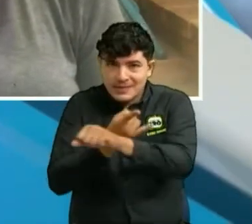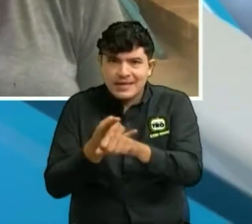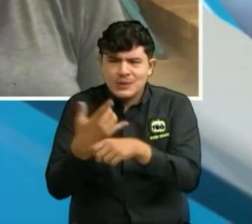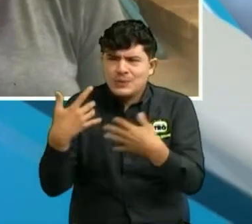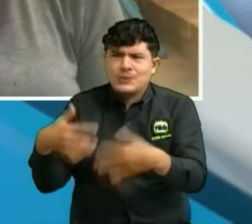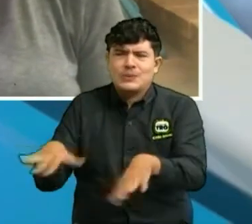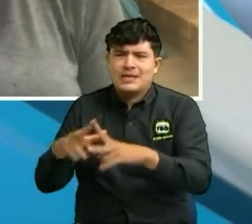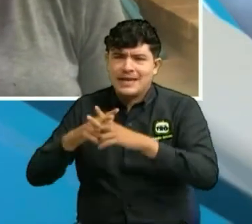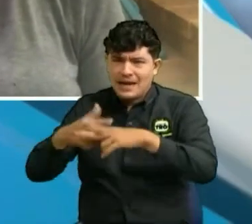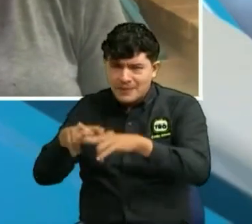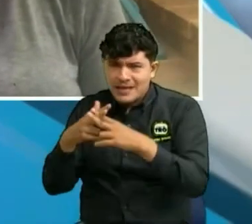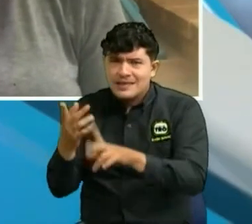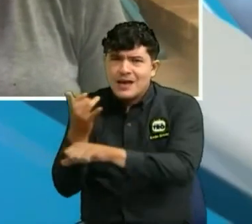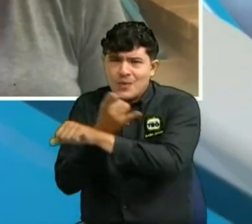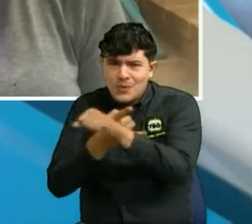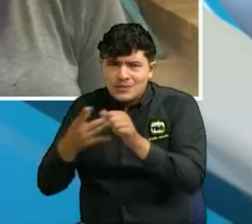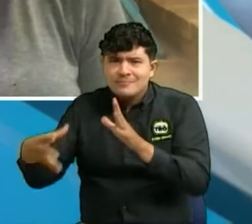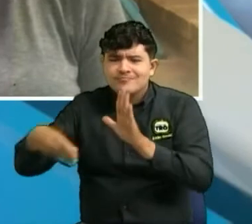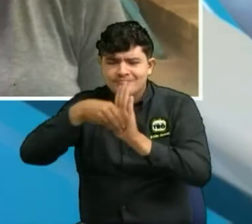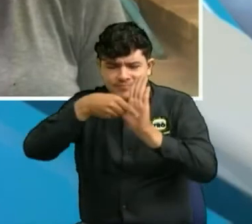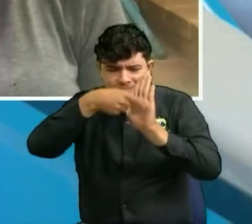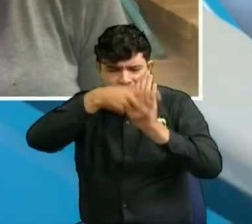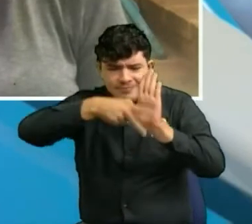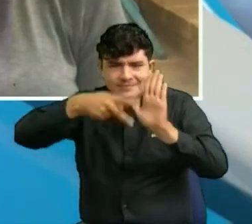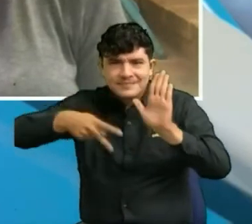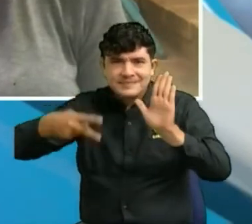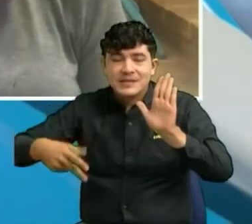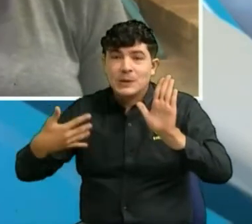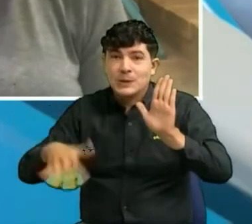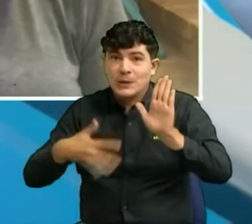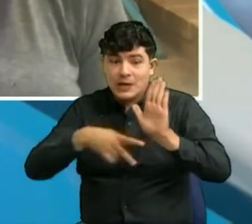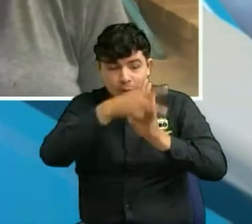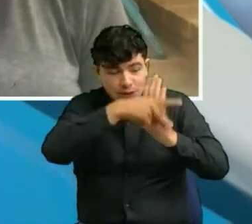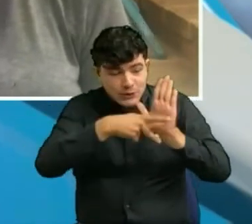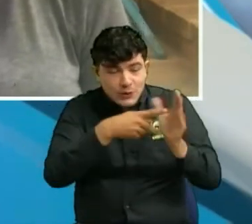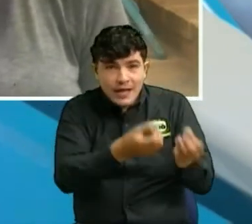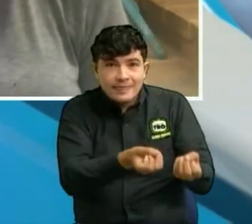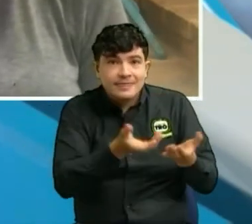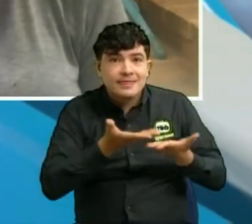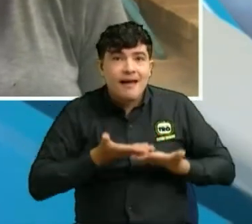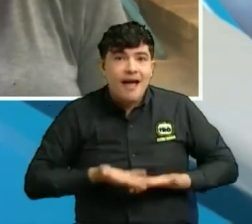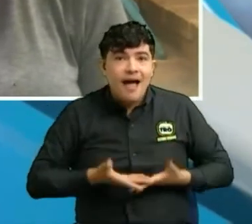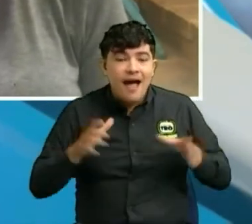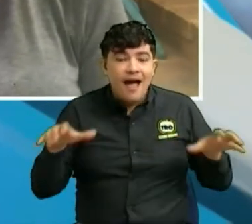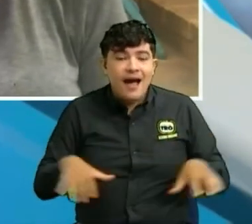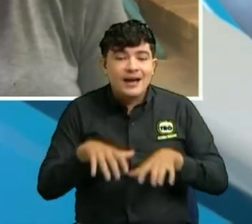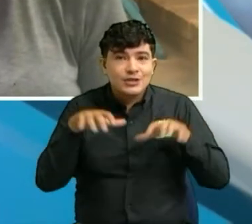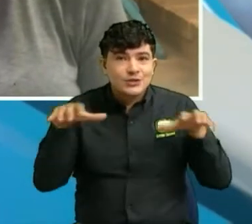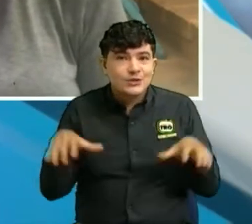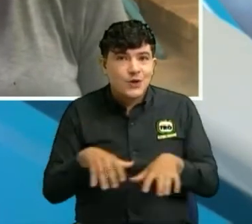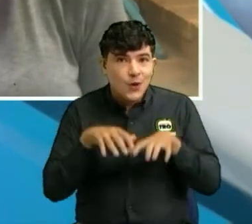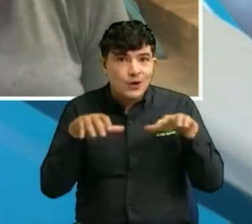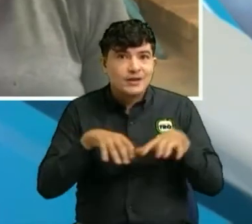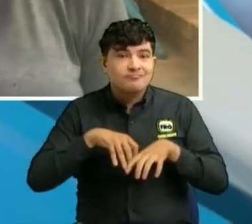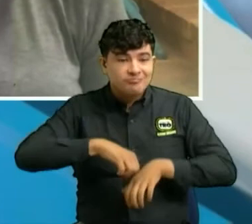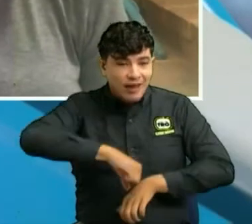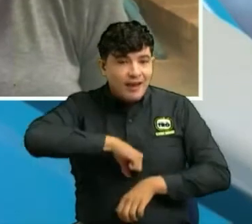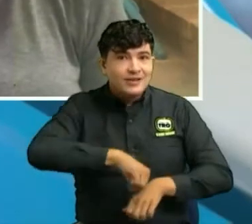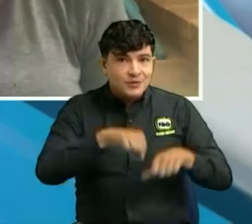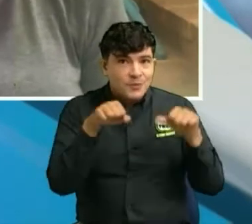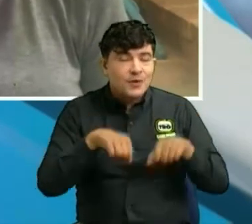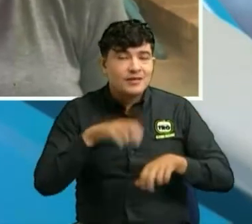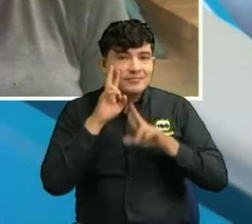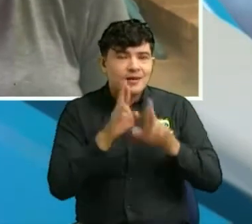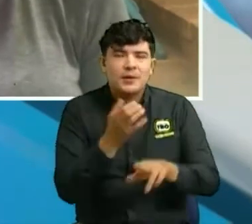herramienta que está establecida en nuestra Constitución. La Constitución nos dio varias acciones. La Constitución del 91,